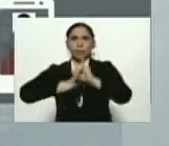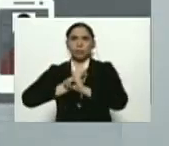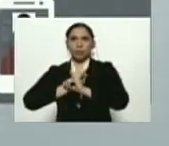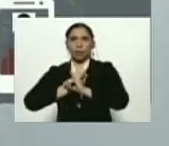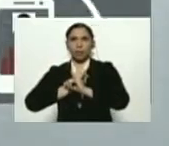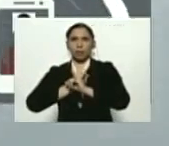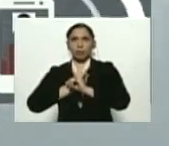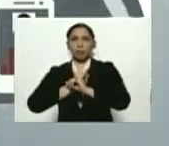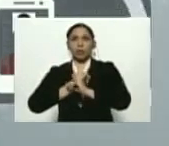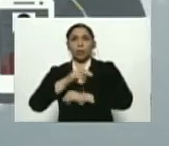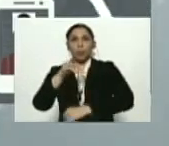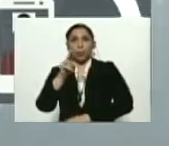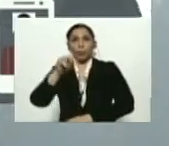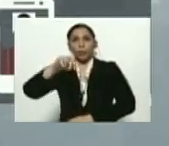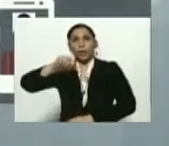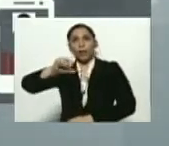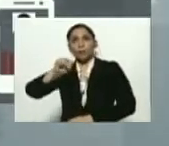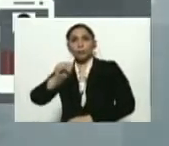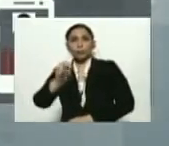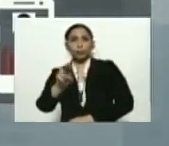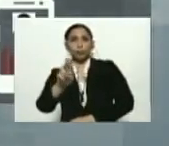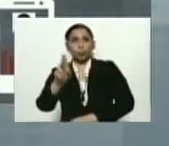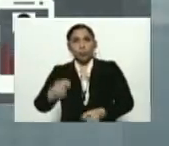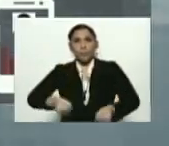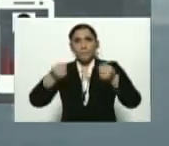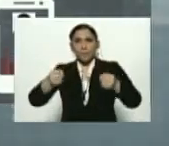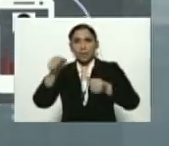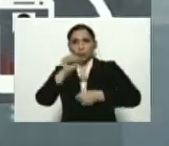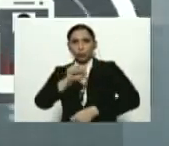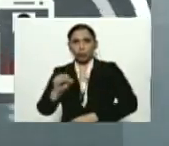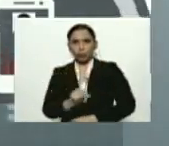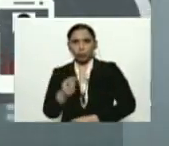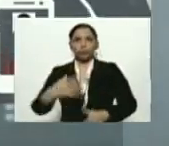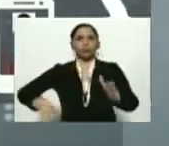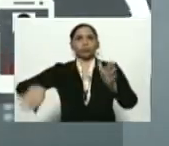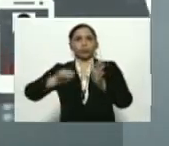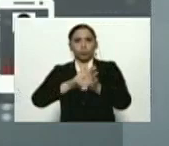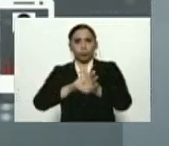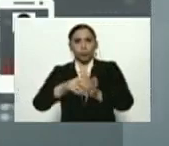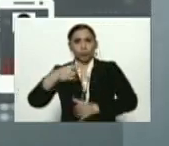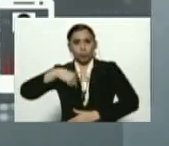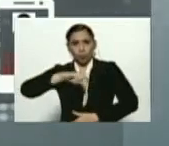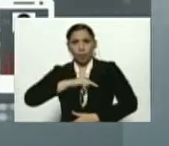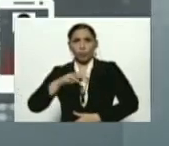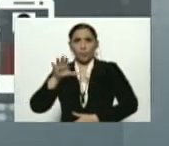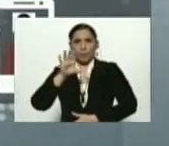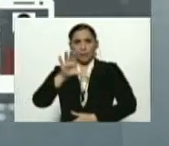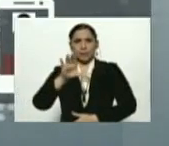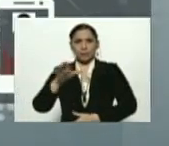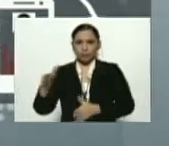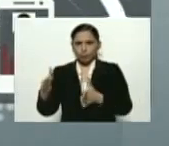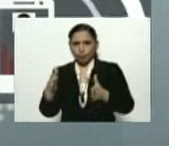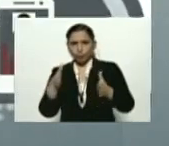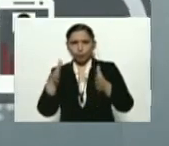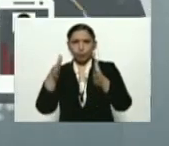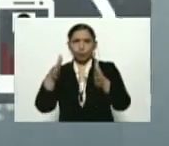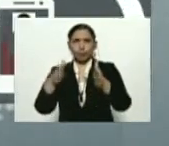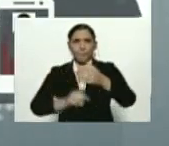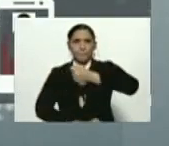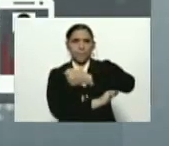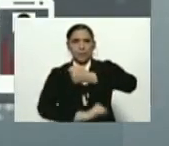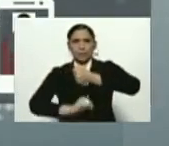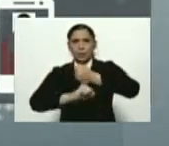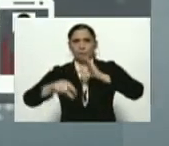la UNASUR, en Mercosur, es retomar los pasos de nuestros países basados en principios